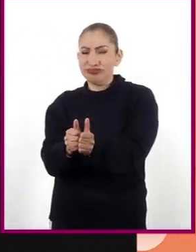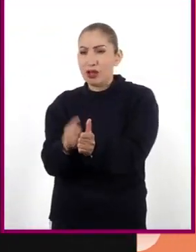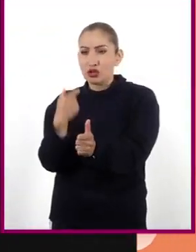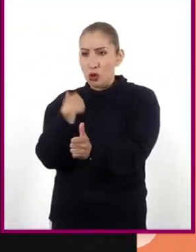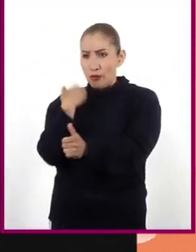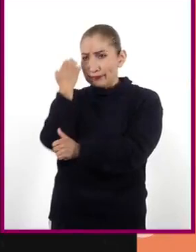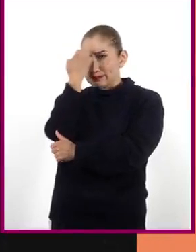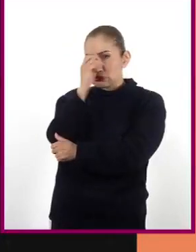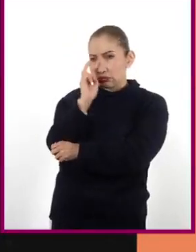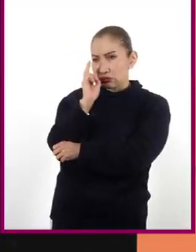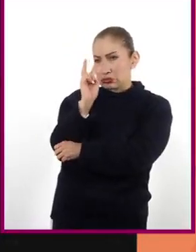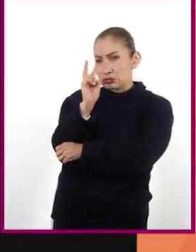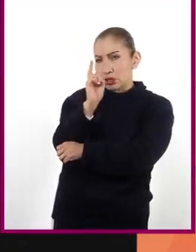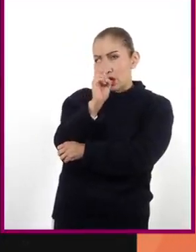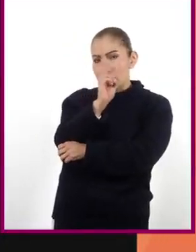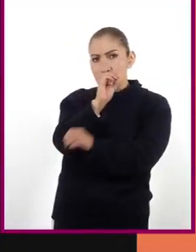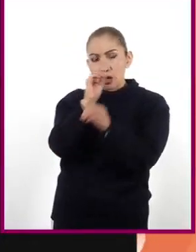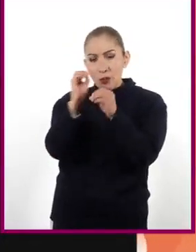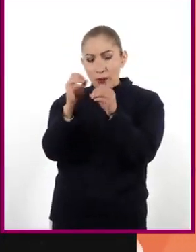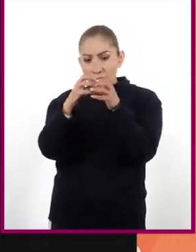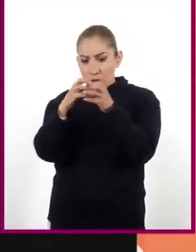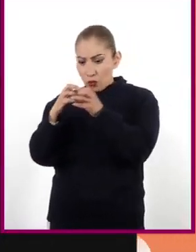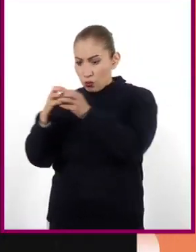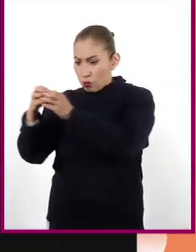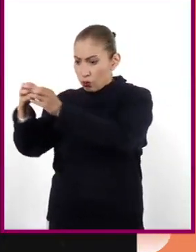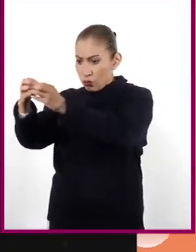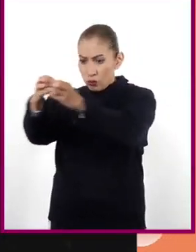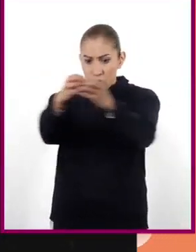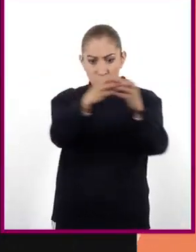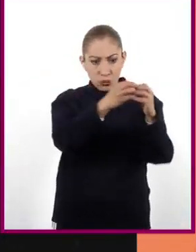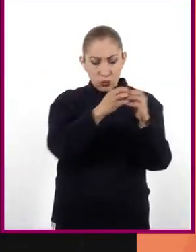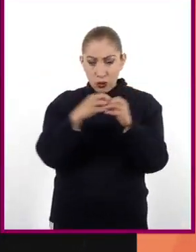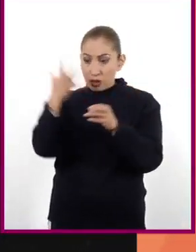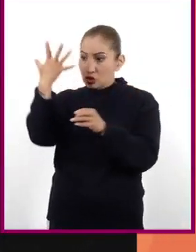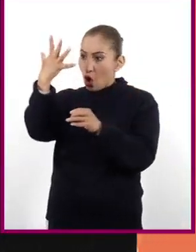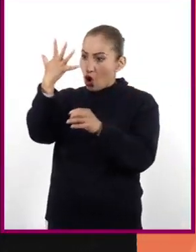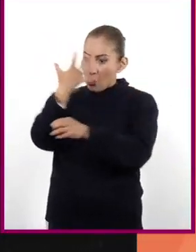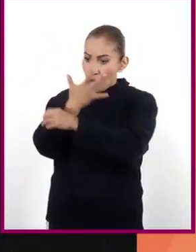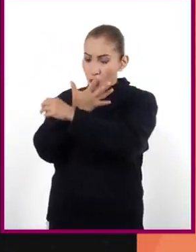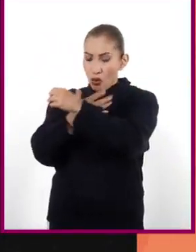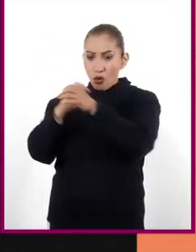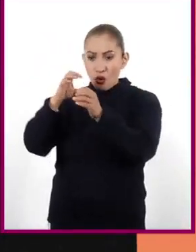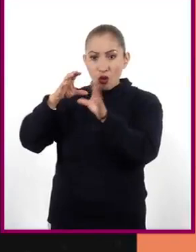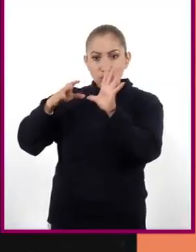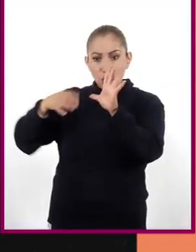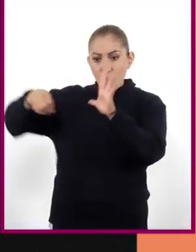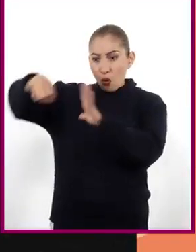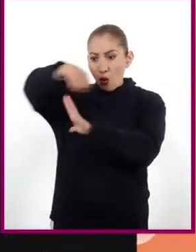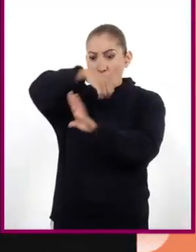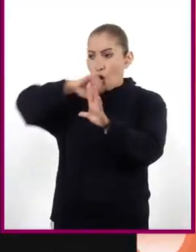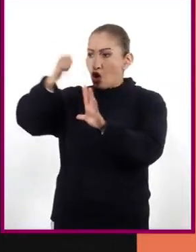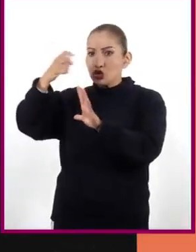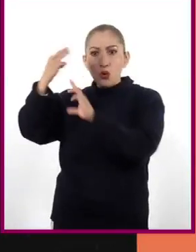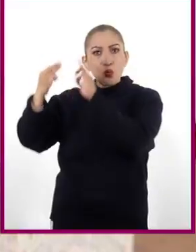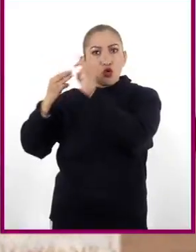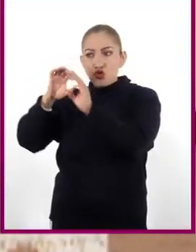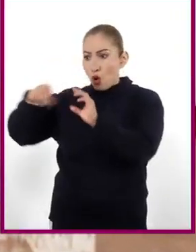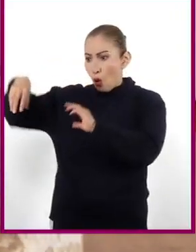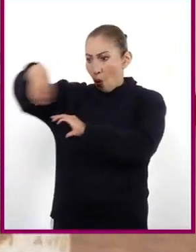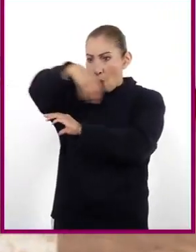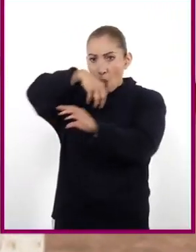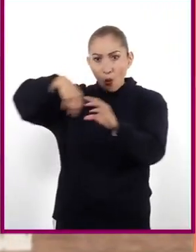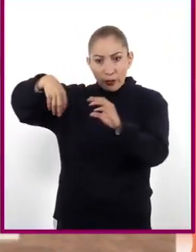mis observaciones, se mueve sobre su propio eje y alrededor del Sol, junto con otros